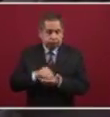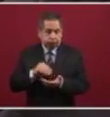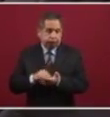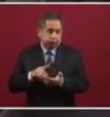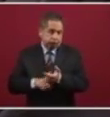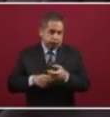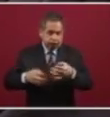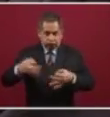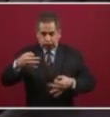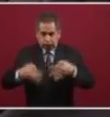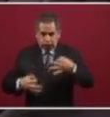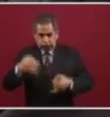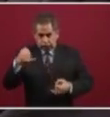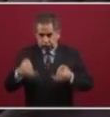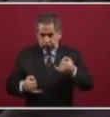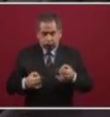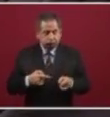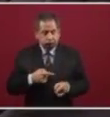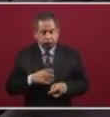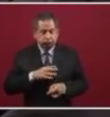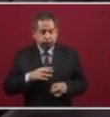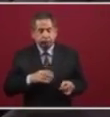que tiene